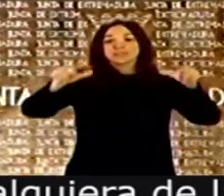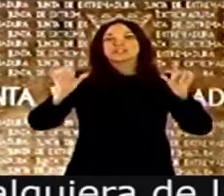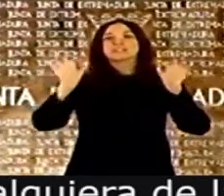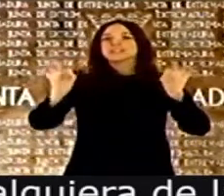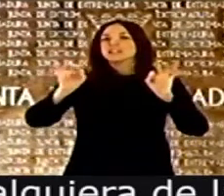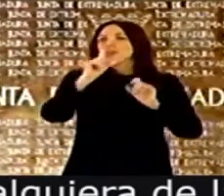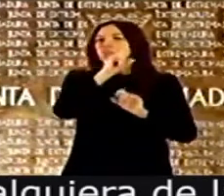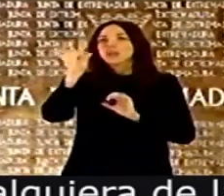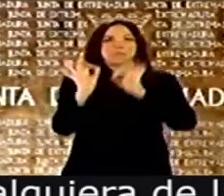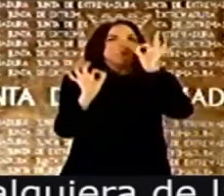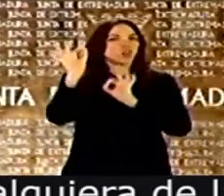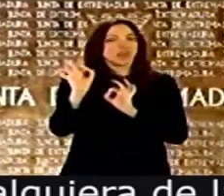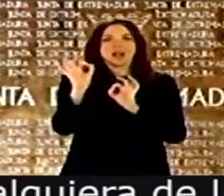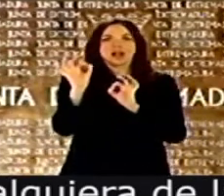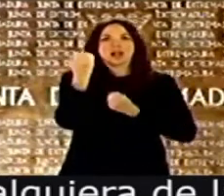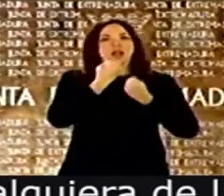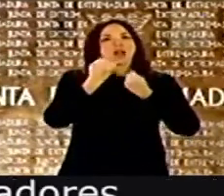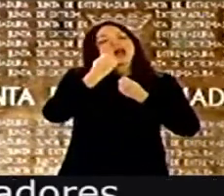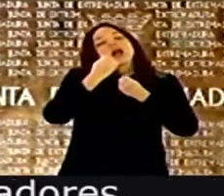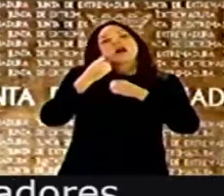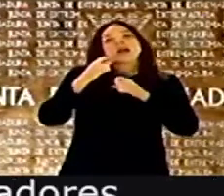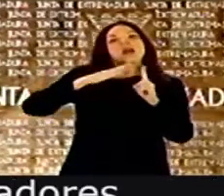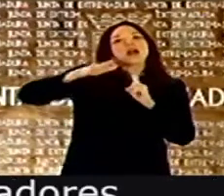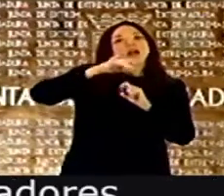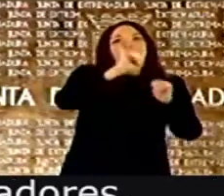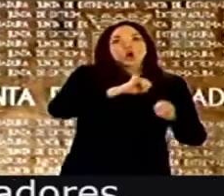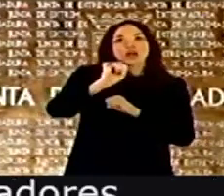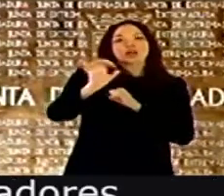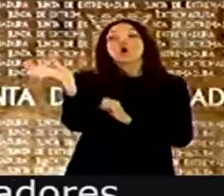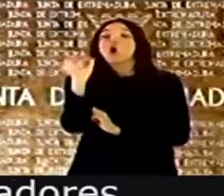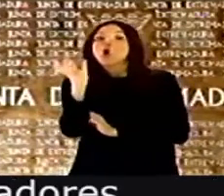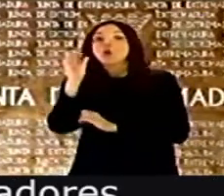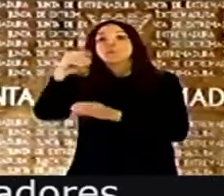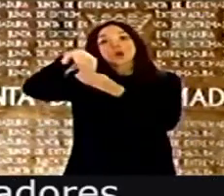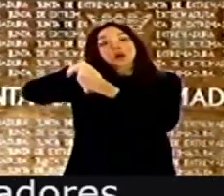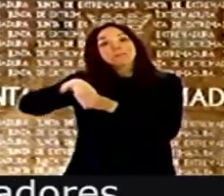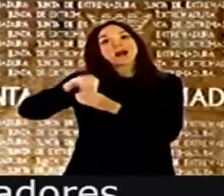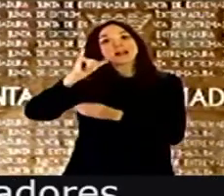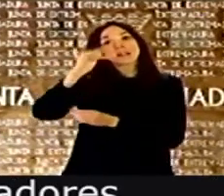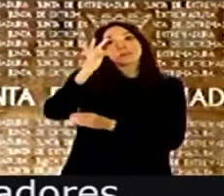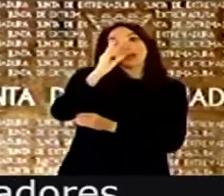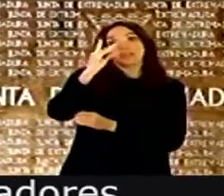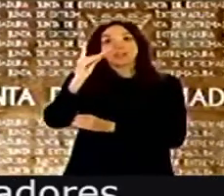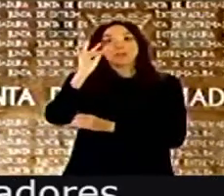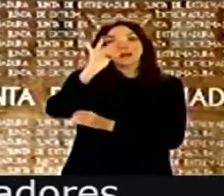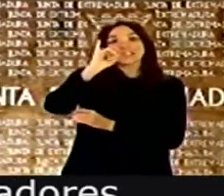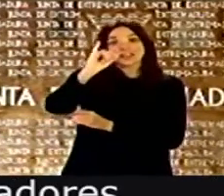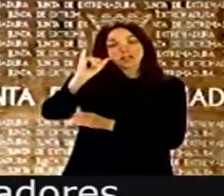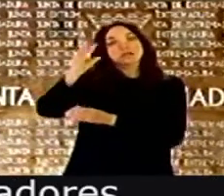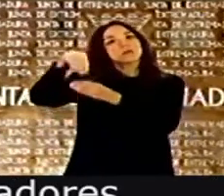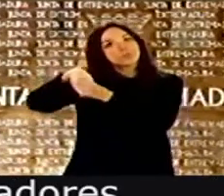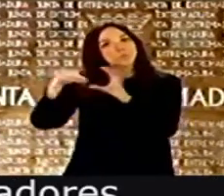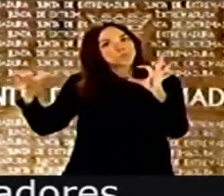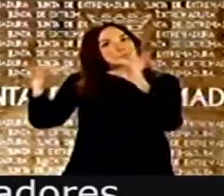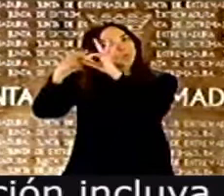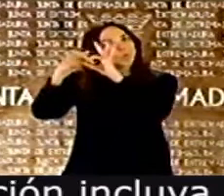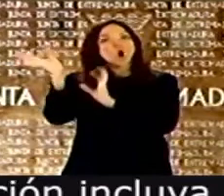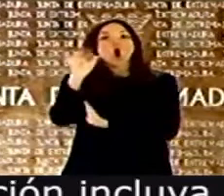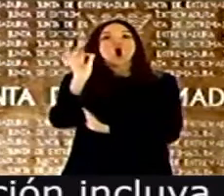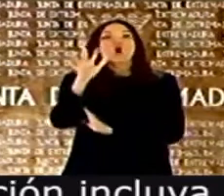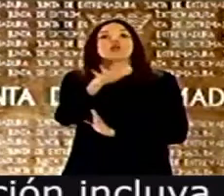la incorporación incluya la participación en programas de I+D+I o la totalidad de la explotación esté ubicada en zona de